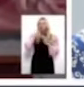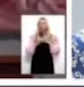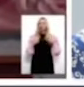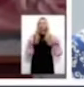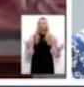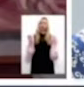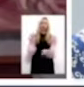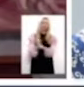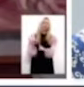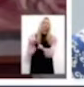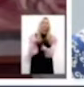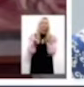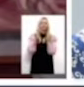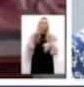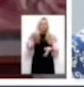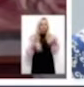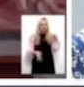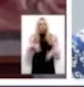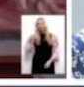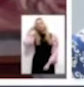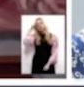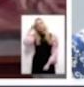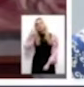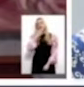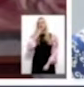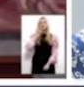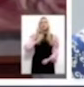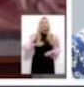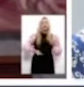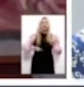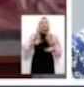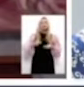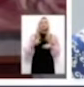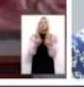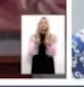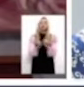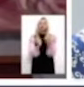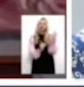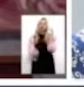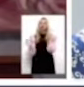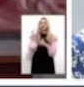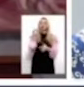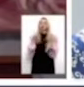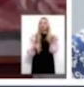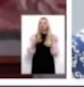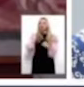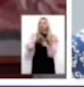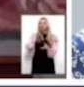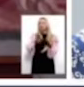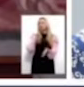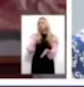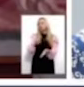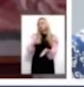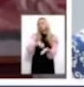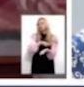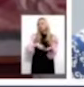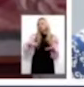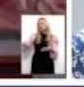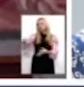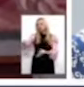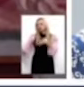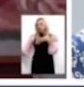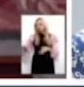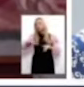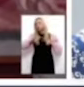mandó la minuta con el decreto que incluye la Ley Orgánica del Poder Judicial, una ley de